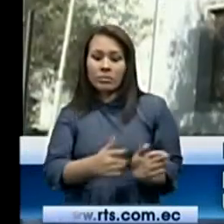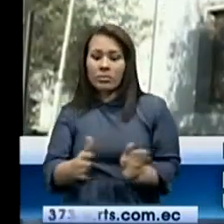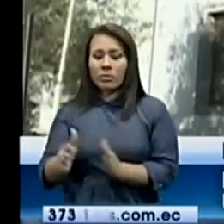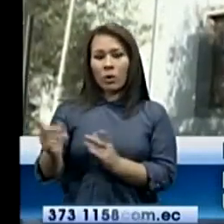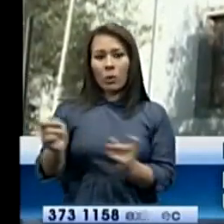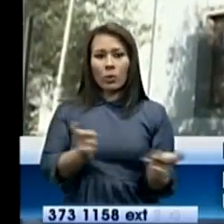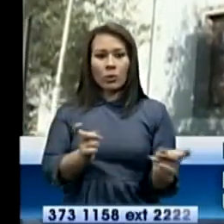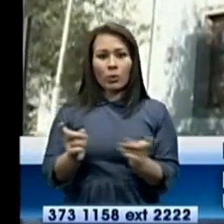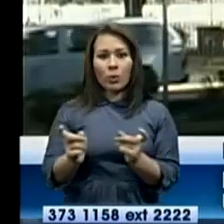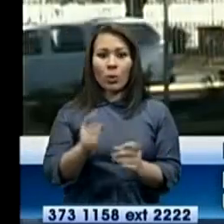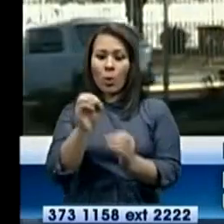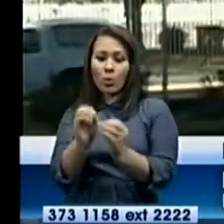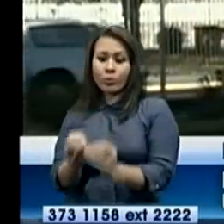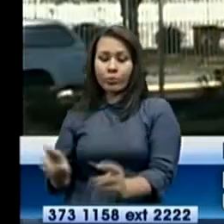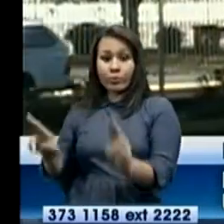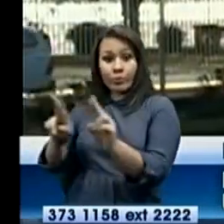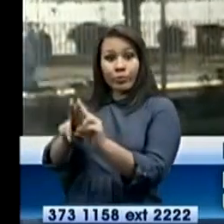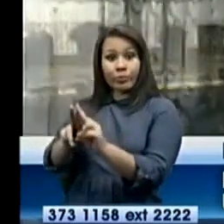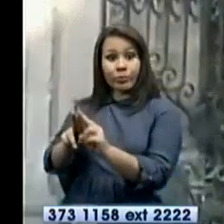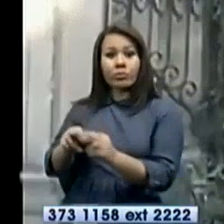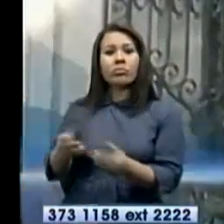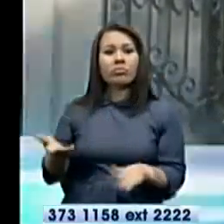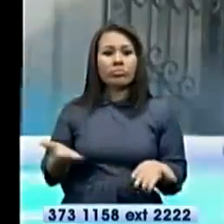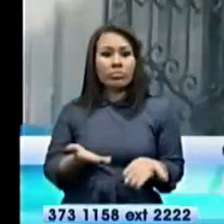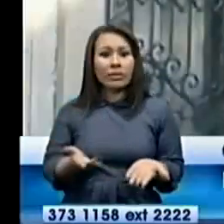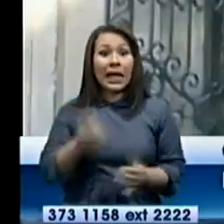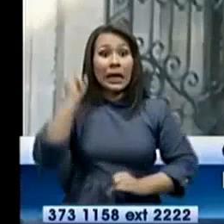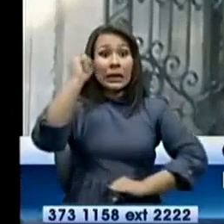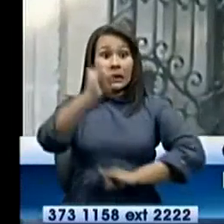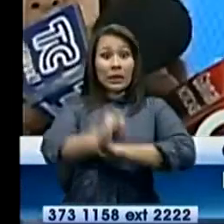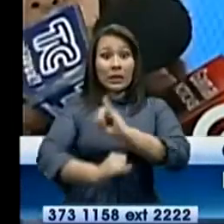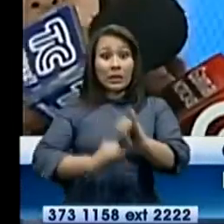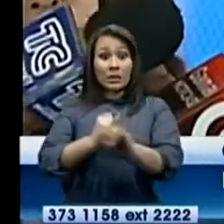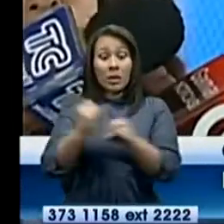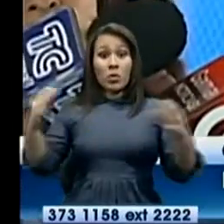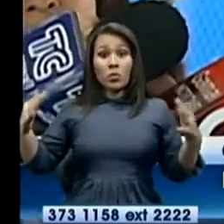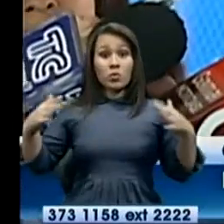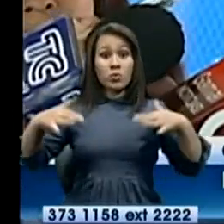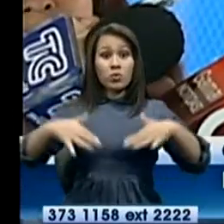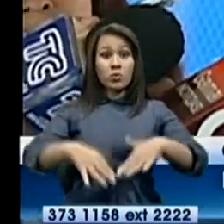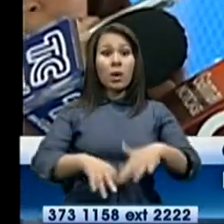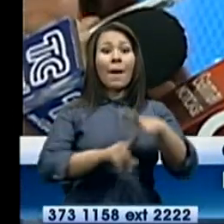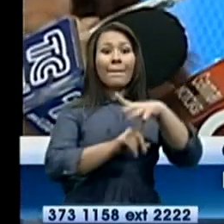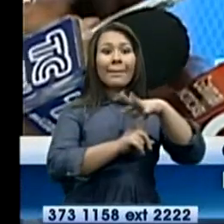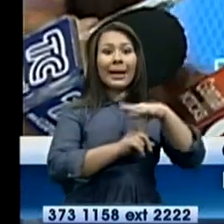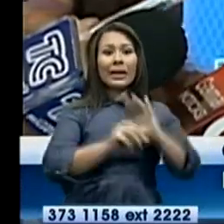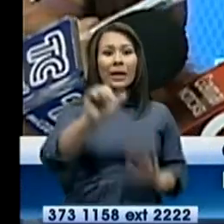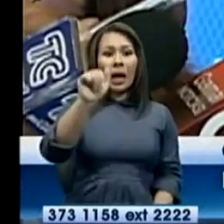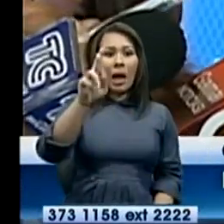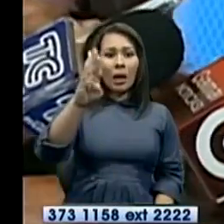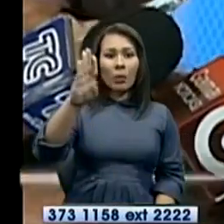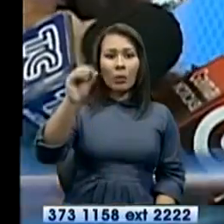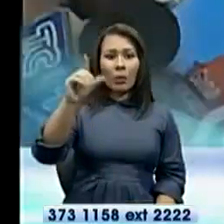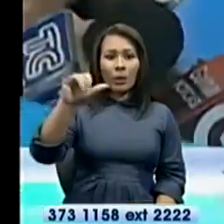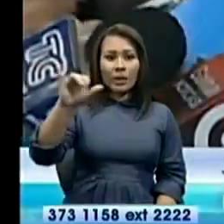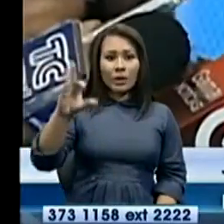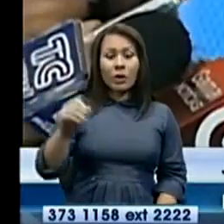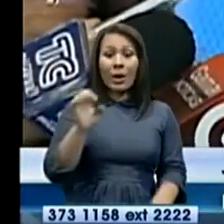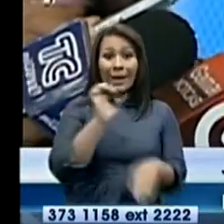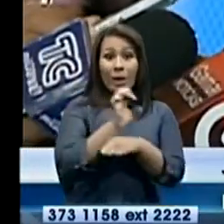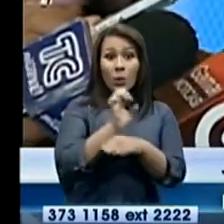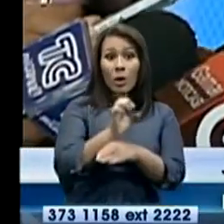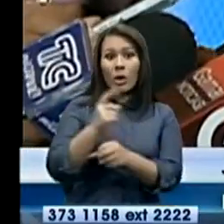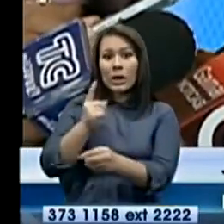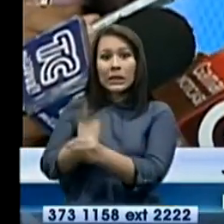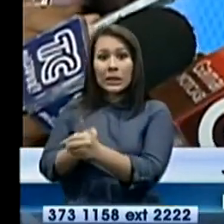las Naciones Unidas, que organiza el encuentro internacional. El Parque del Arbolito de la Casa de la Cultura no va a ser Ecuador ni va a ser